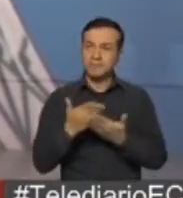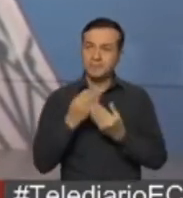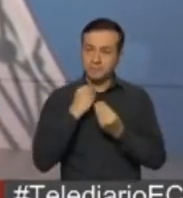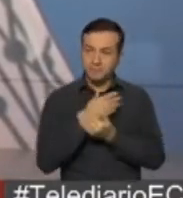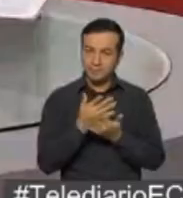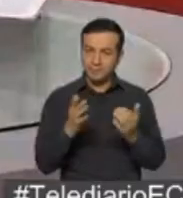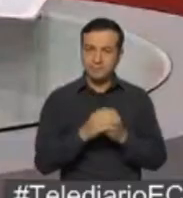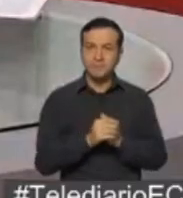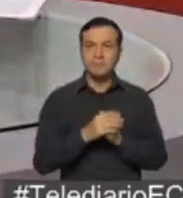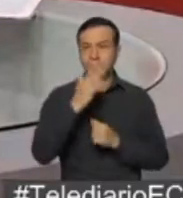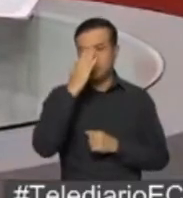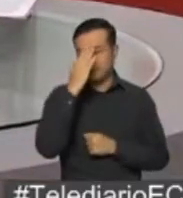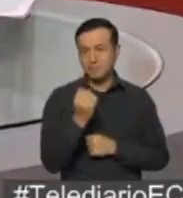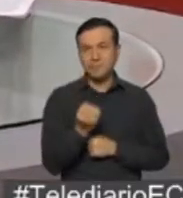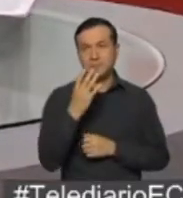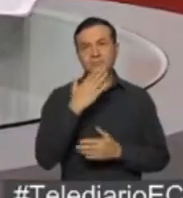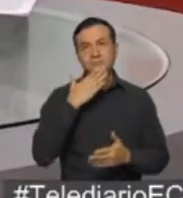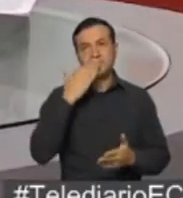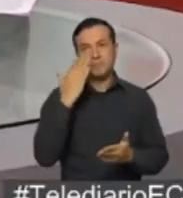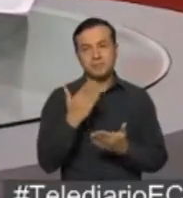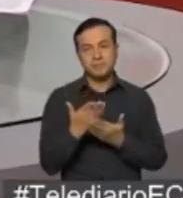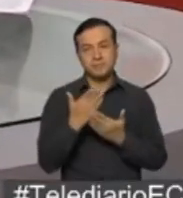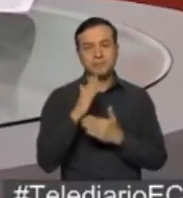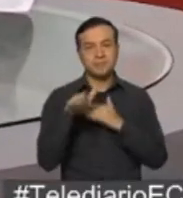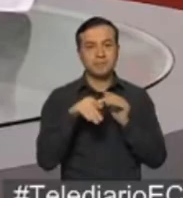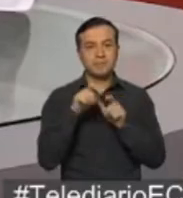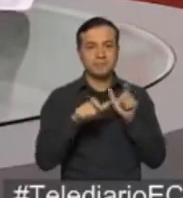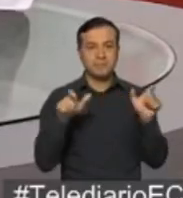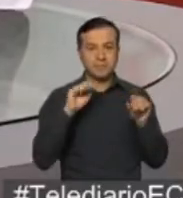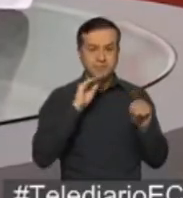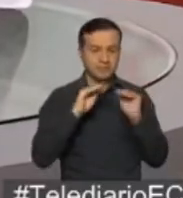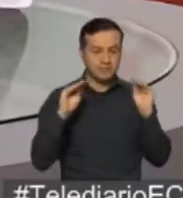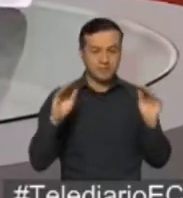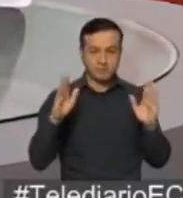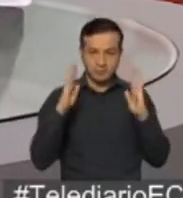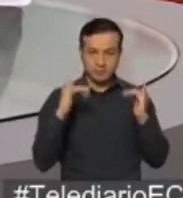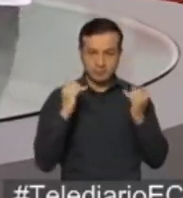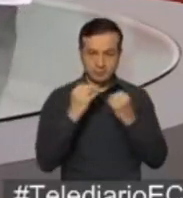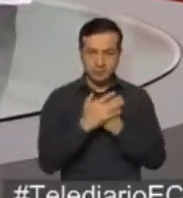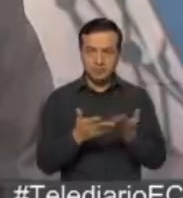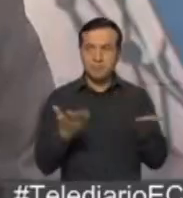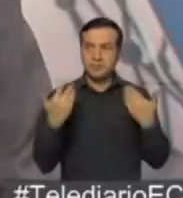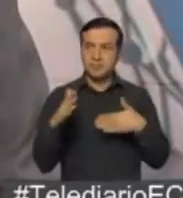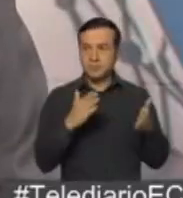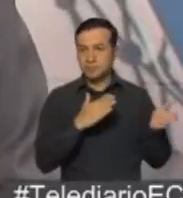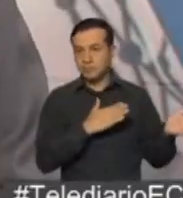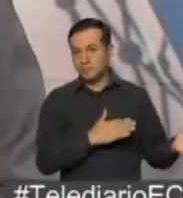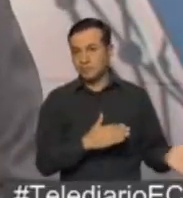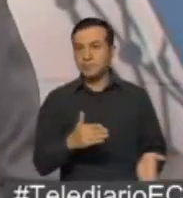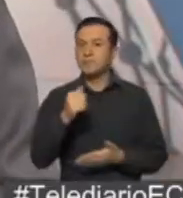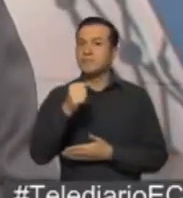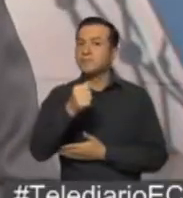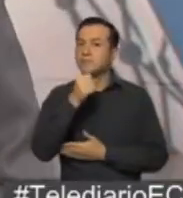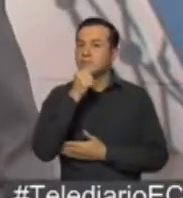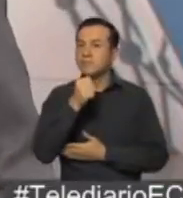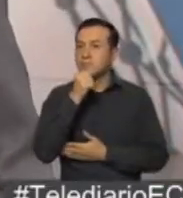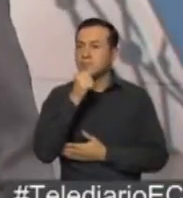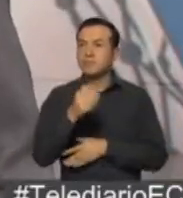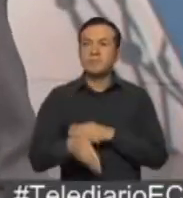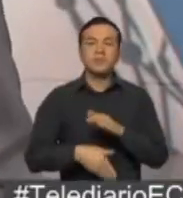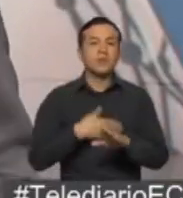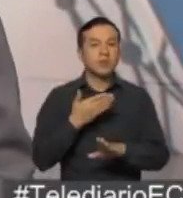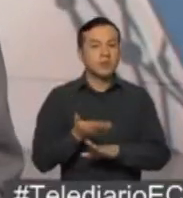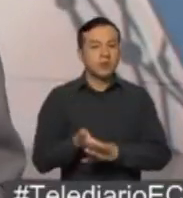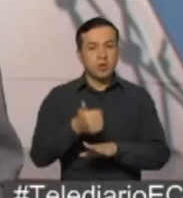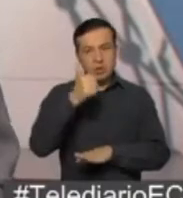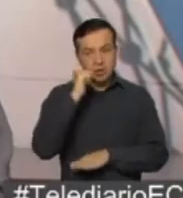acompañarnos. Buenos días, muchas gracias y buenos días a todos los ciudadanos que nos ven el día de hoy. Bueno, hemos visto en esta rueda de prensa que han ofrecido el